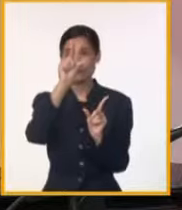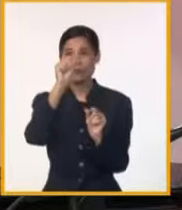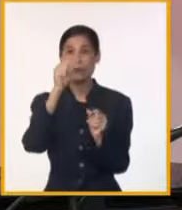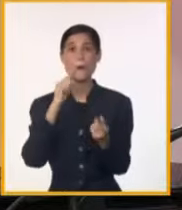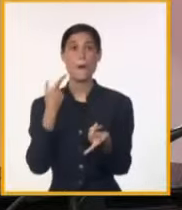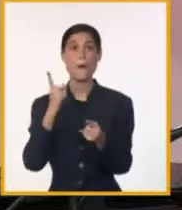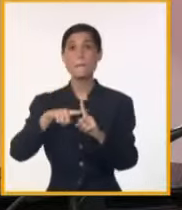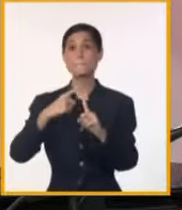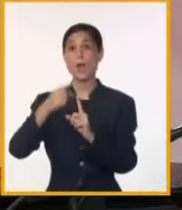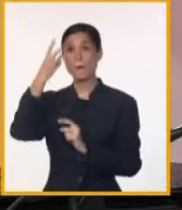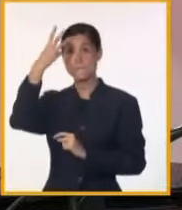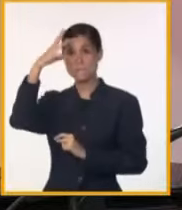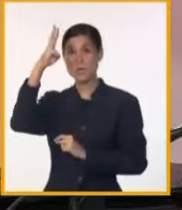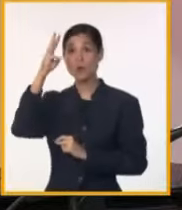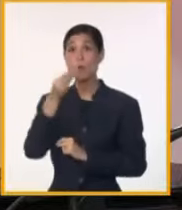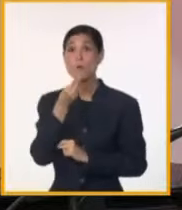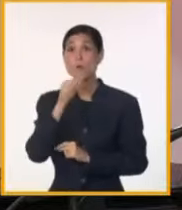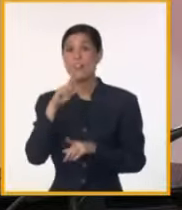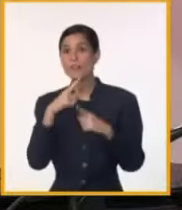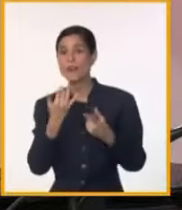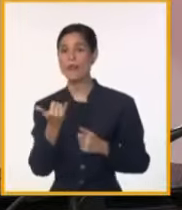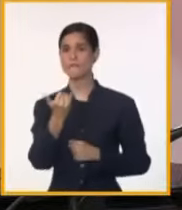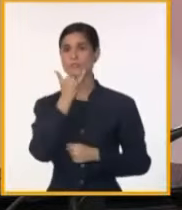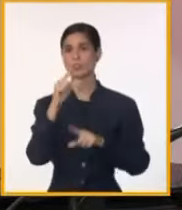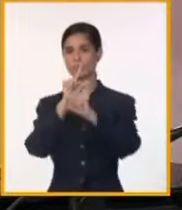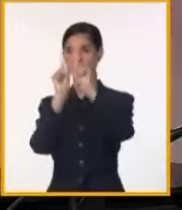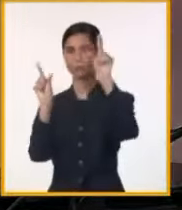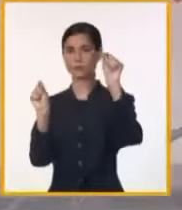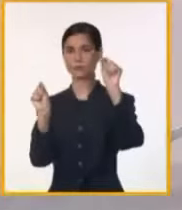también puede tener influencia en nuestro